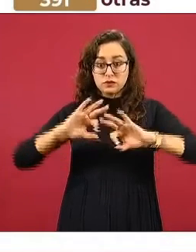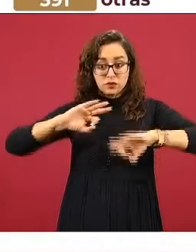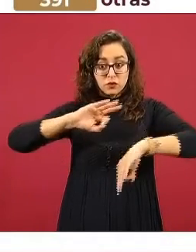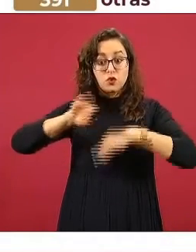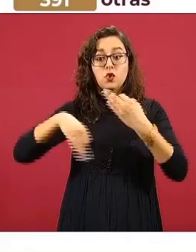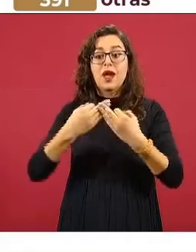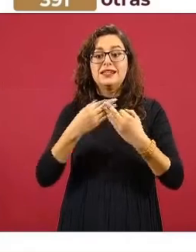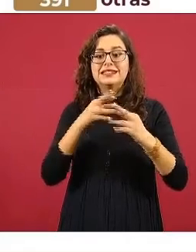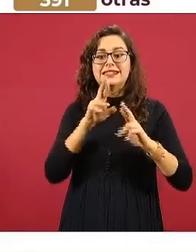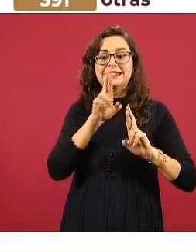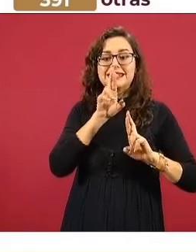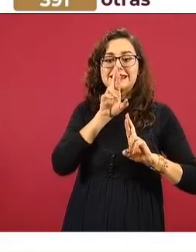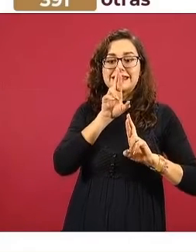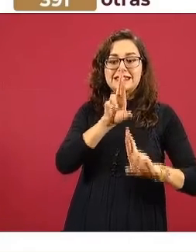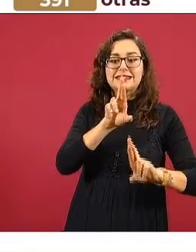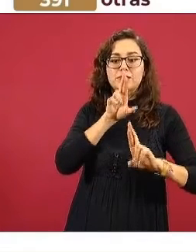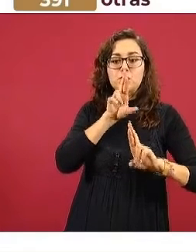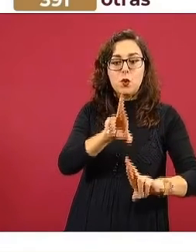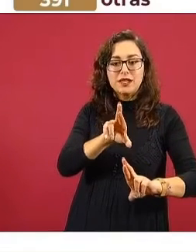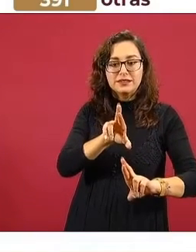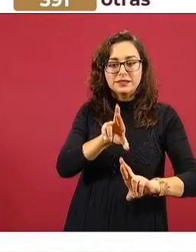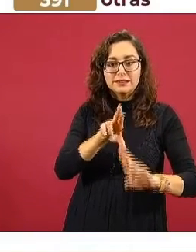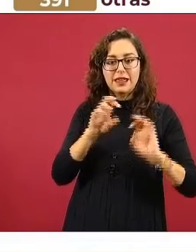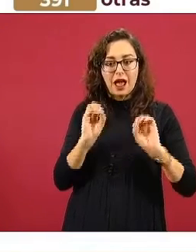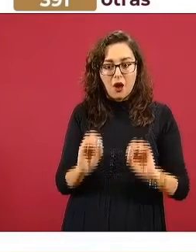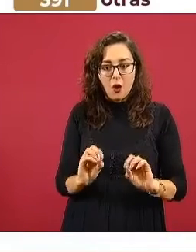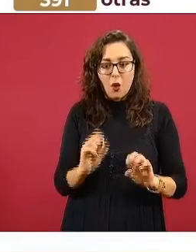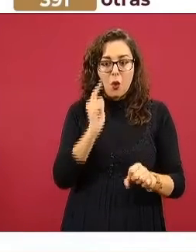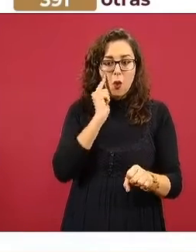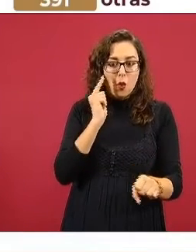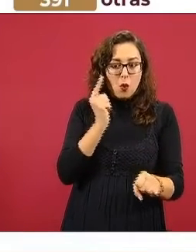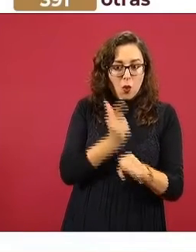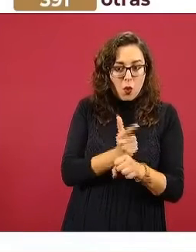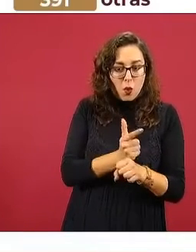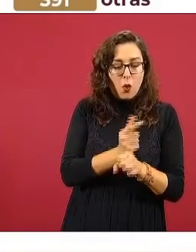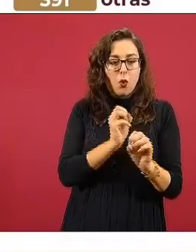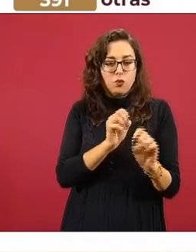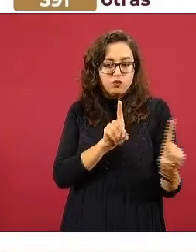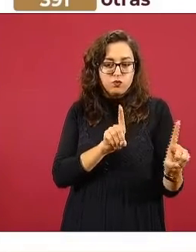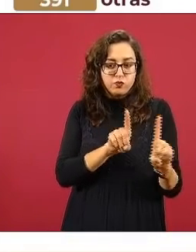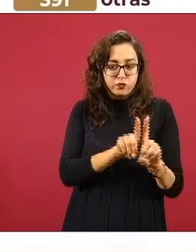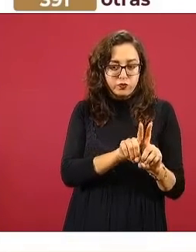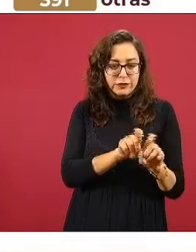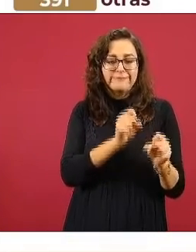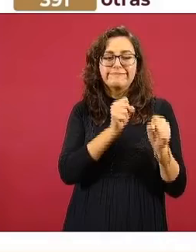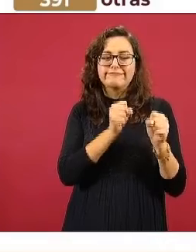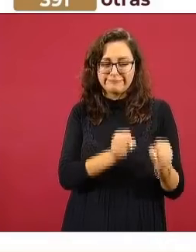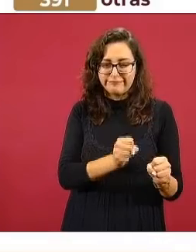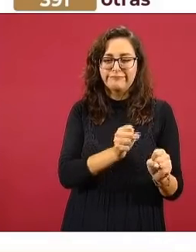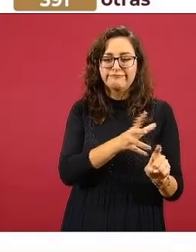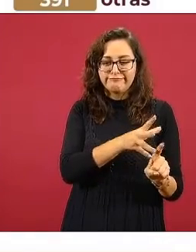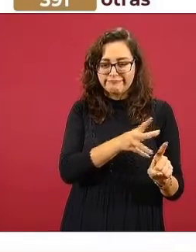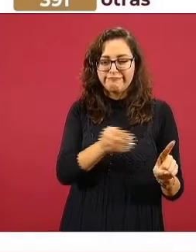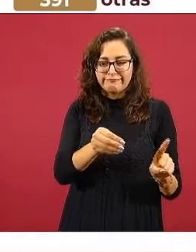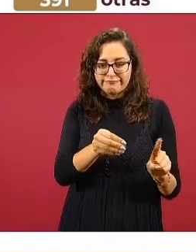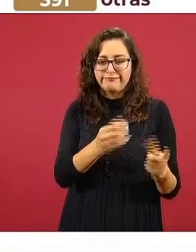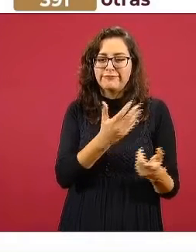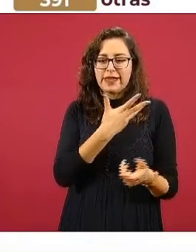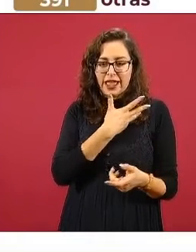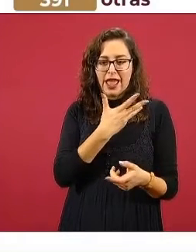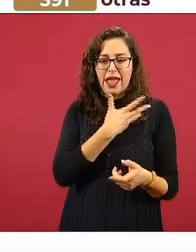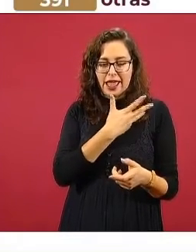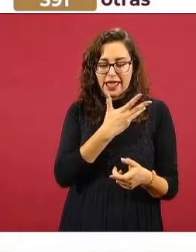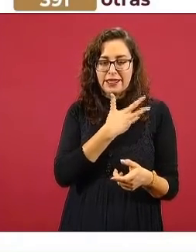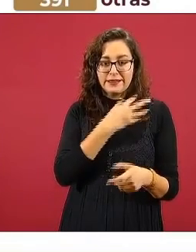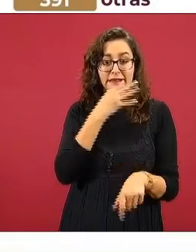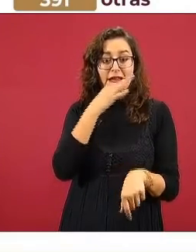los resultados o dictaminaciones o asociaciones epidemiológicas que en su momento se reportan a la